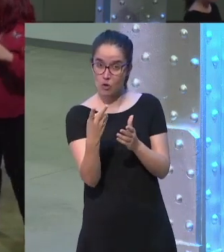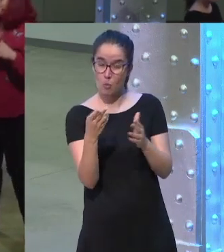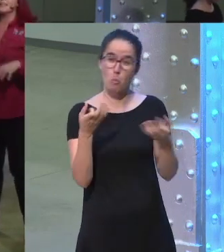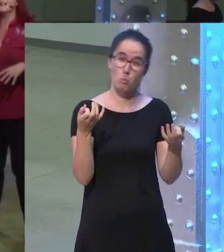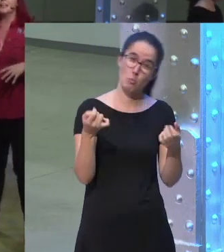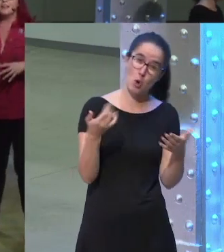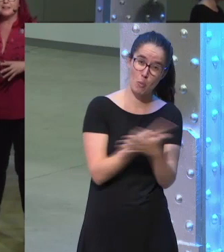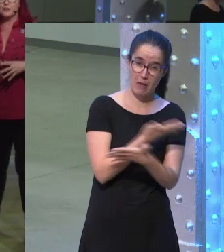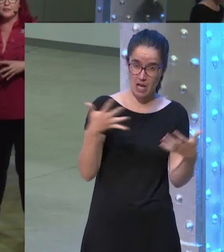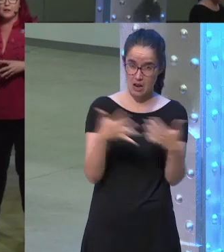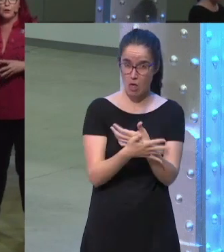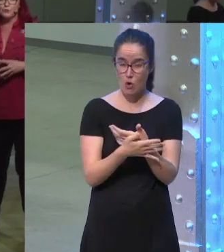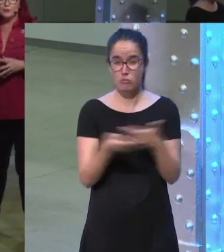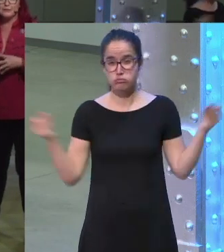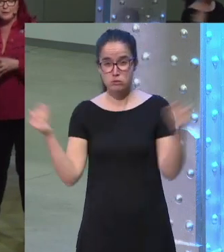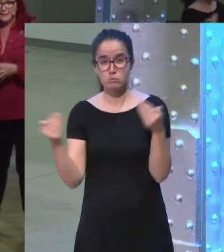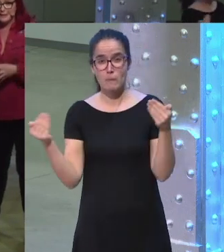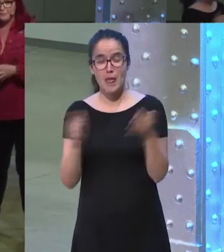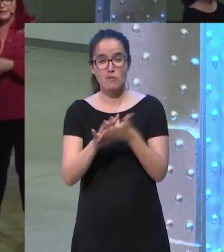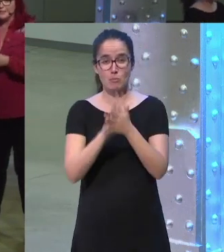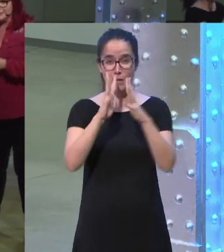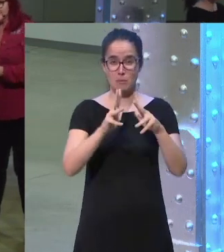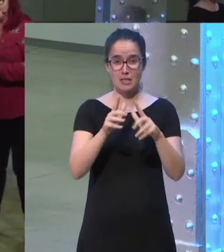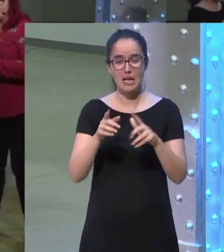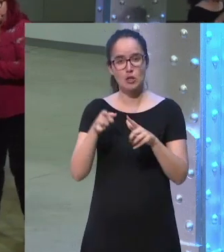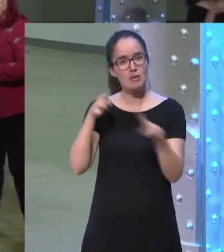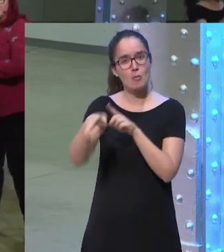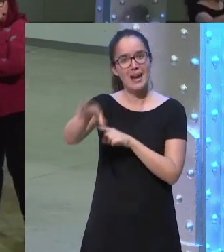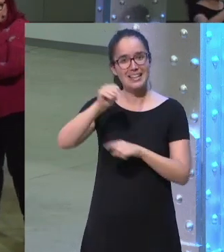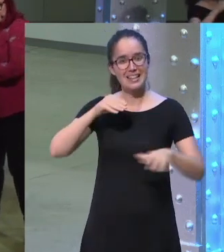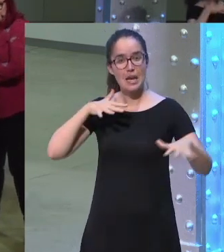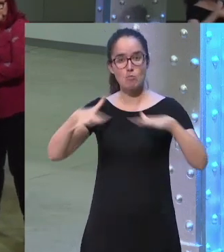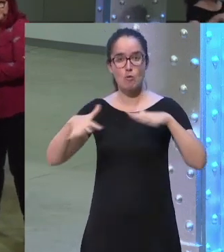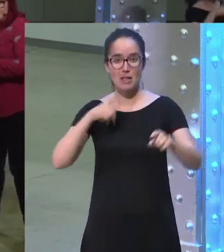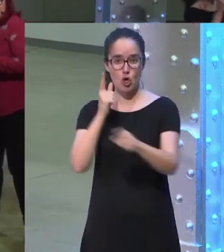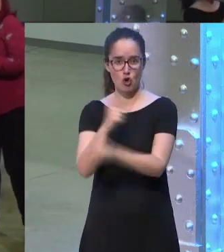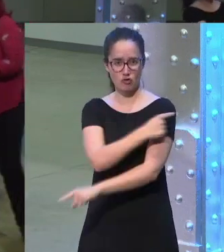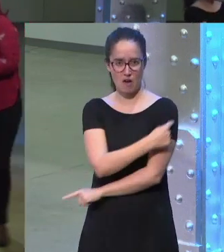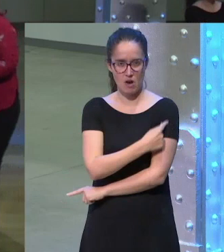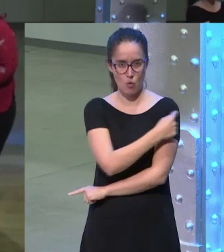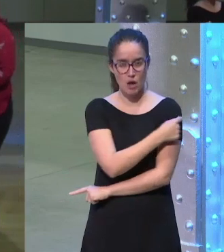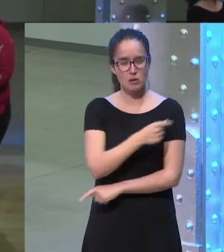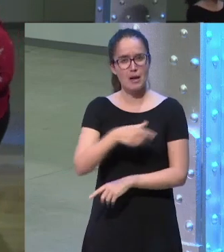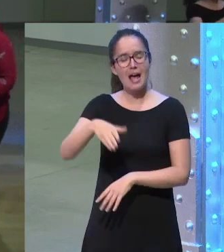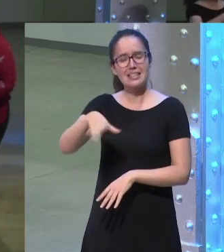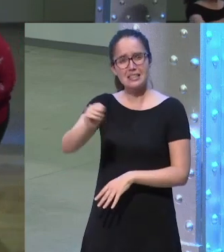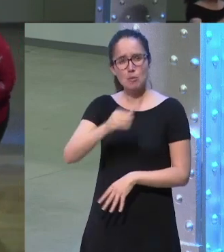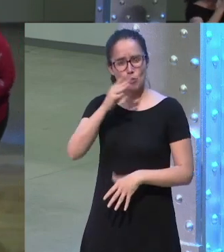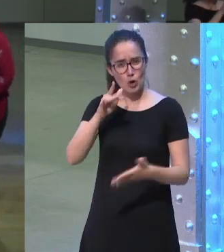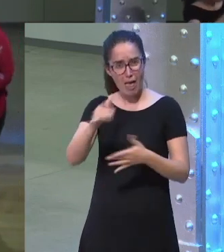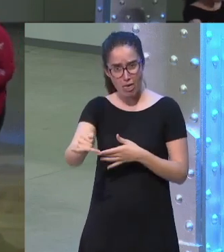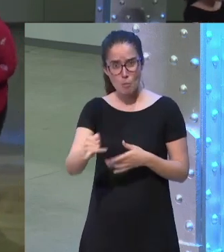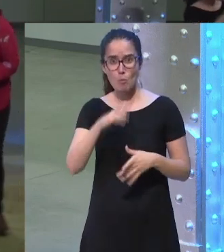no es exactamente así, nos dedicamos a usar matemáticas para entender el movimiento antivacunas, para entender por qué ocurre, por